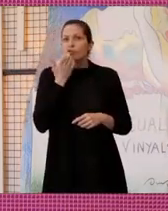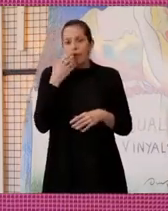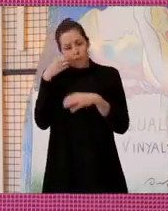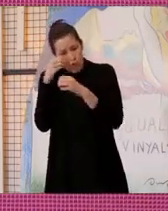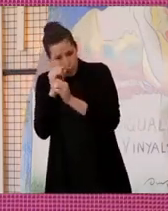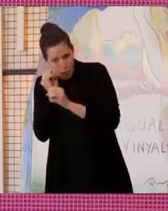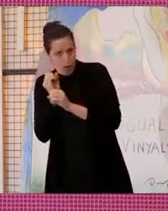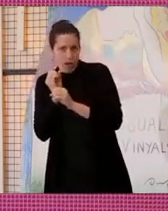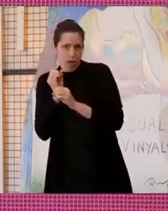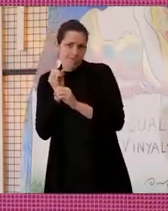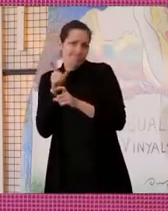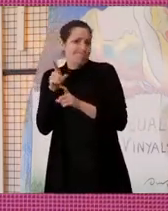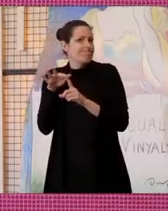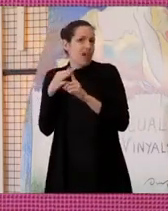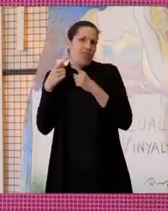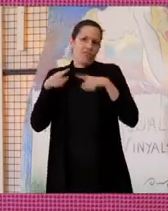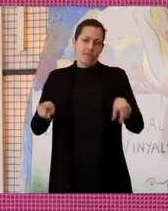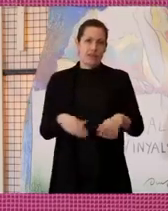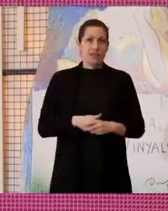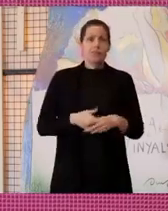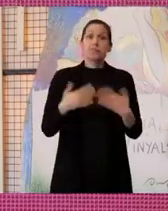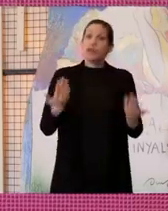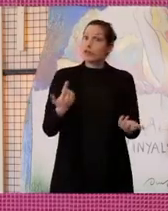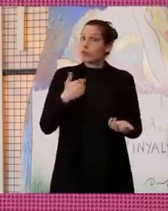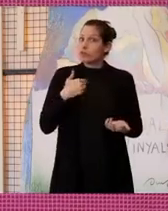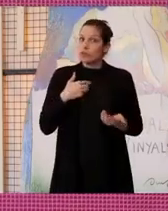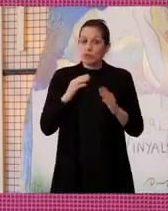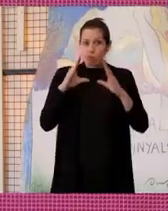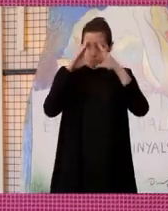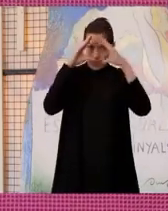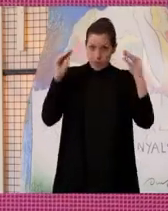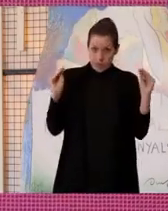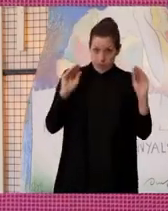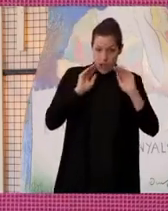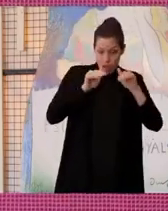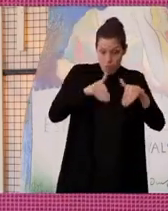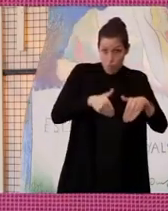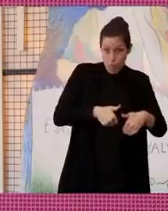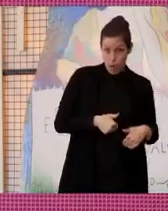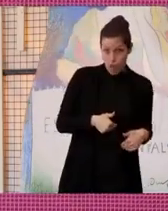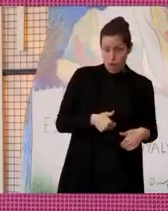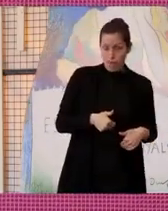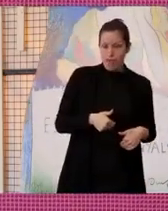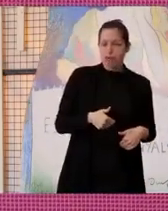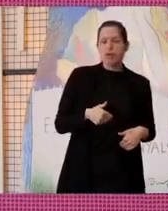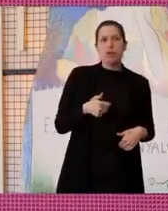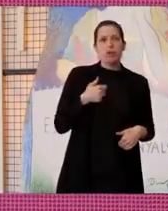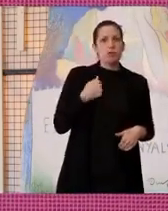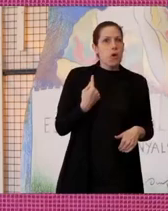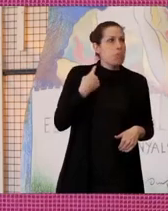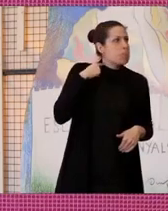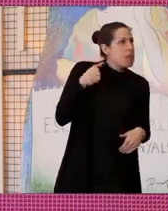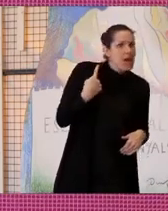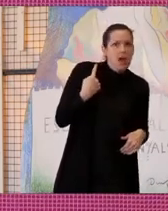volver de los Estados Unidos Después de tres años yo no perdí pie en mi carrera Universitaria porque yo me puse a dar sociología